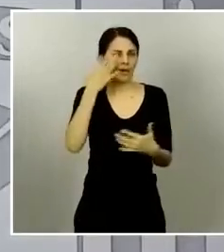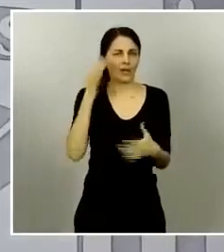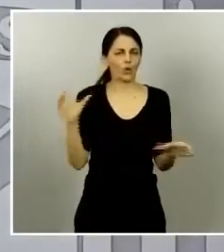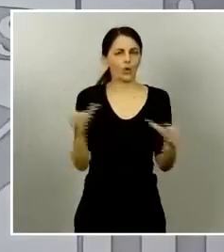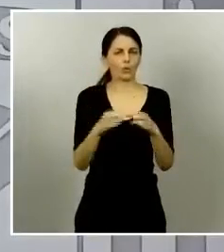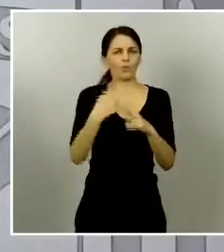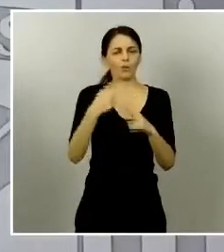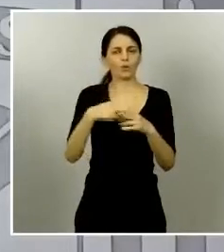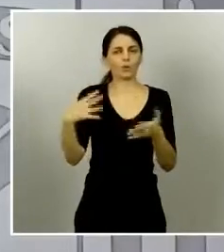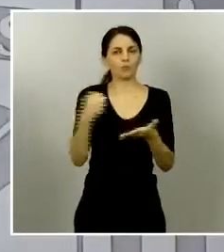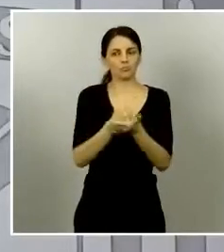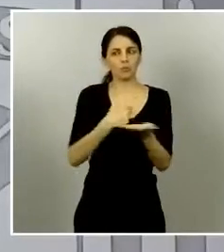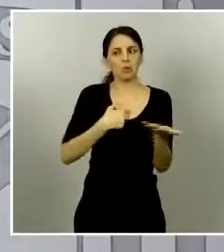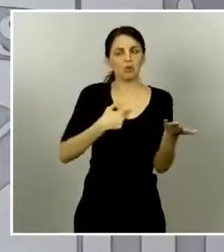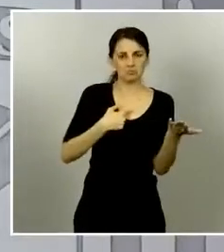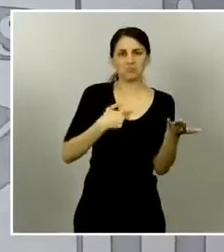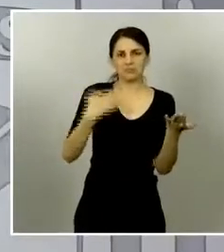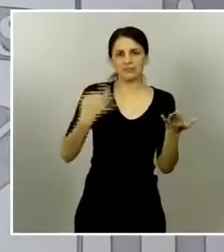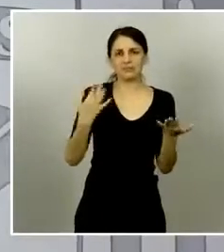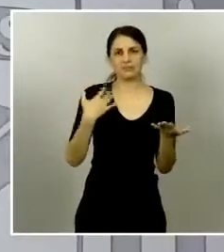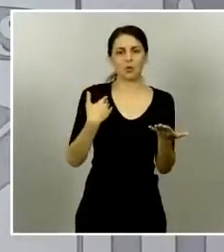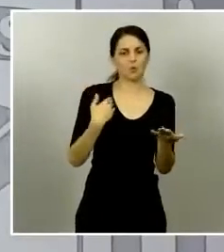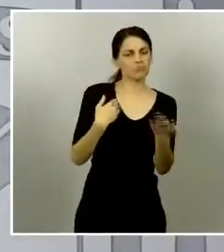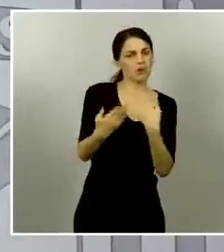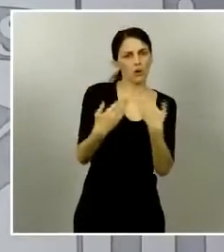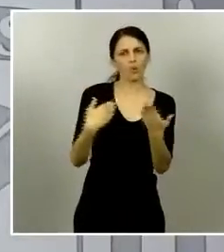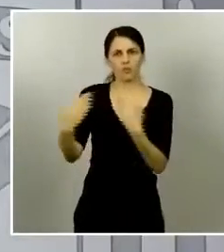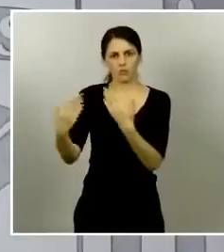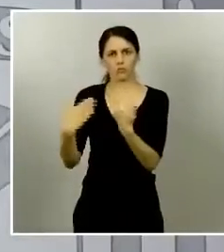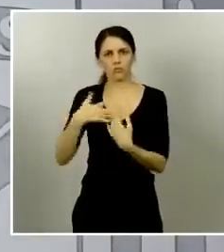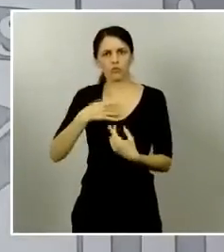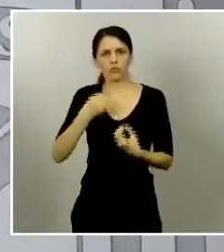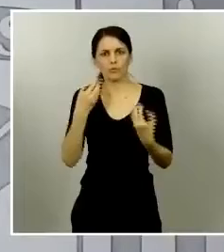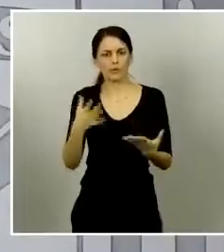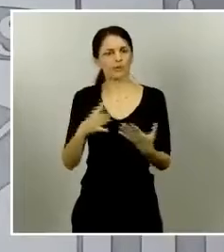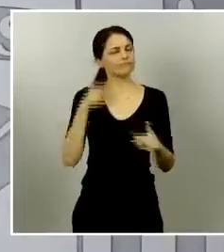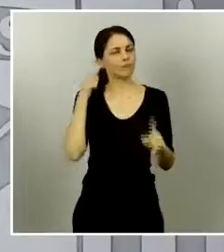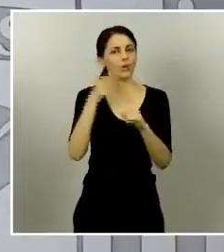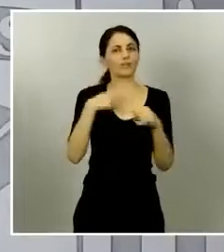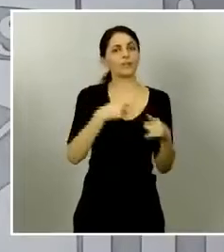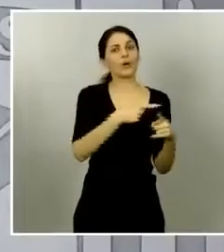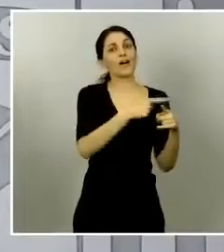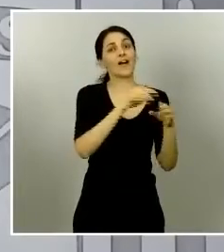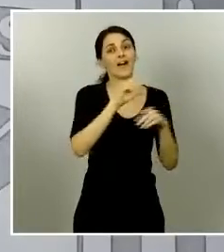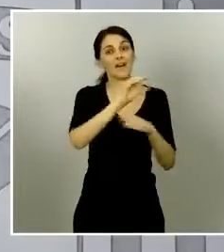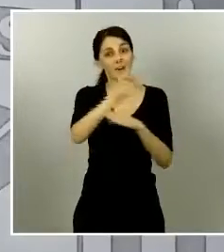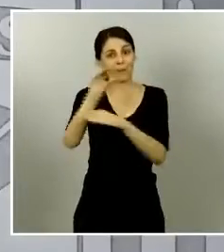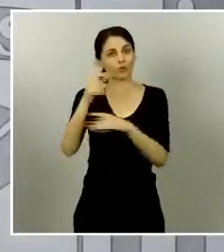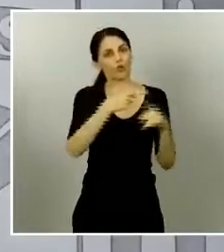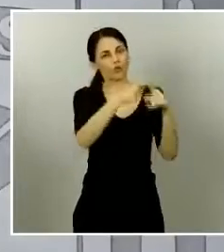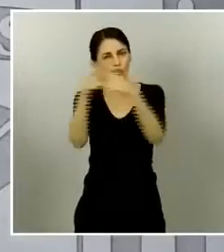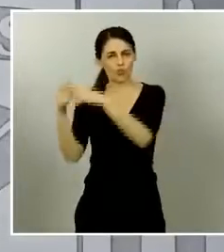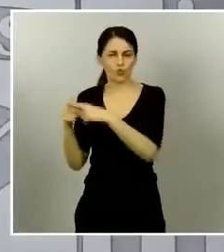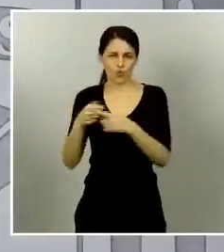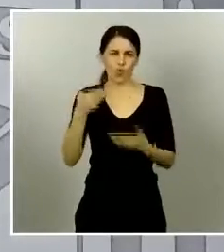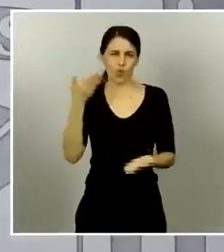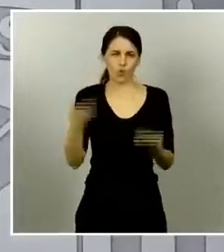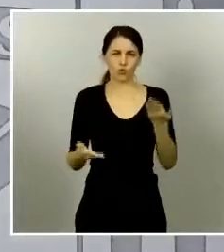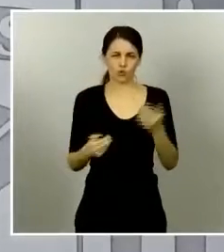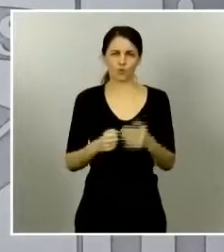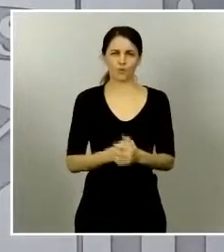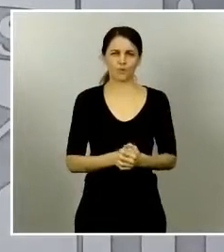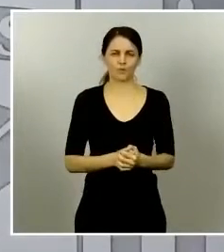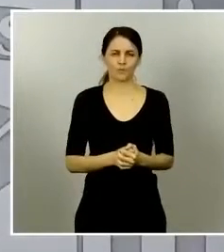buena predisposición por parte de las formaciones políticas para negociar estos criterios de reparto de forma justa y de